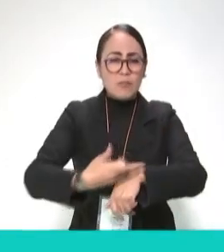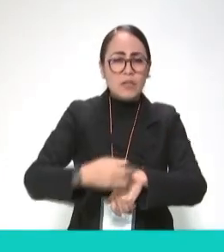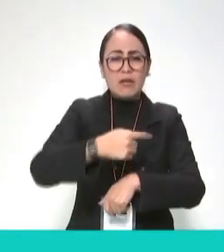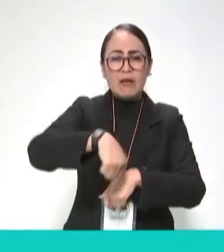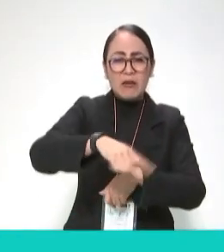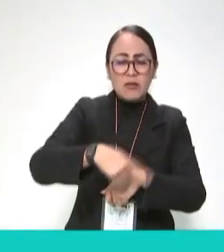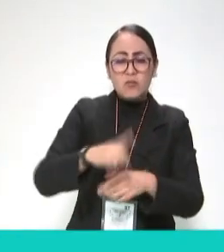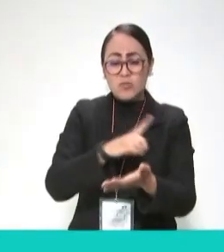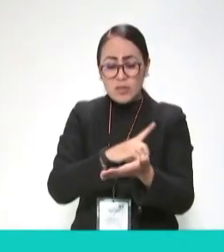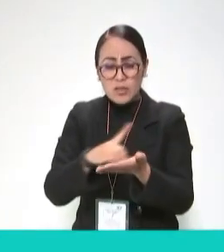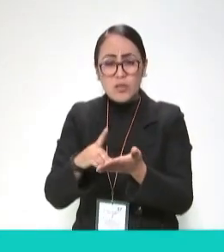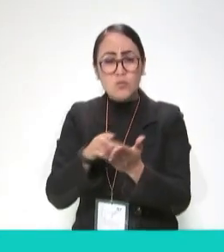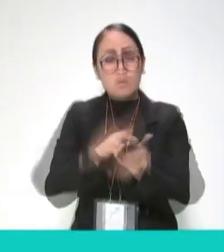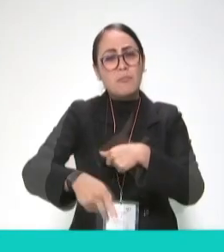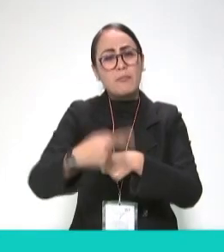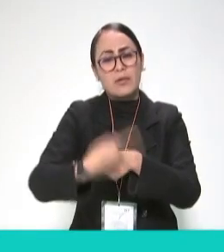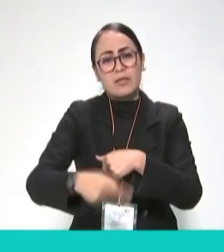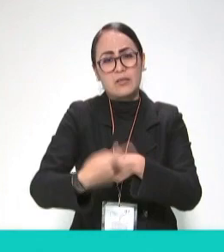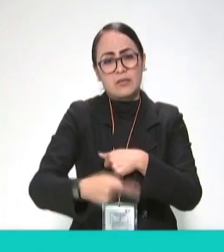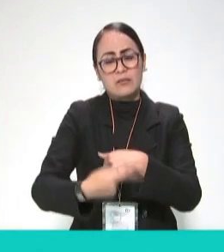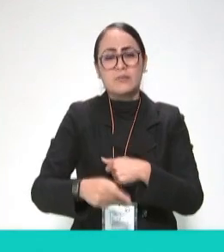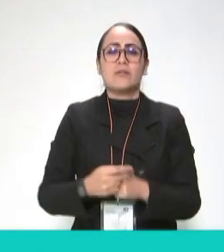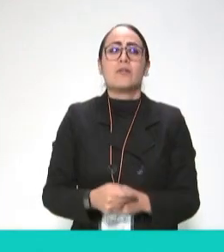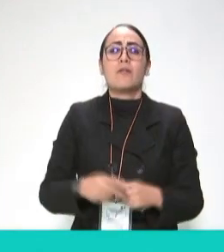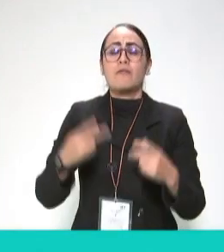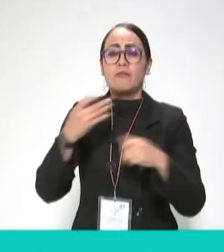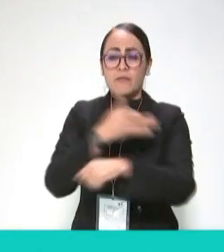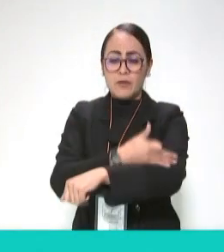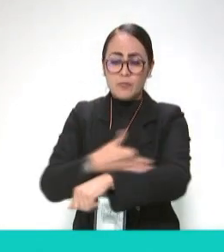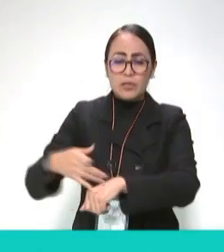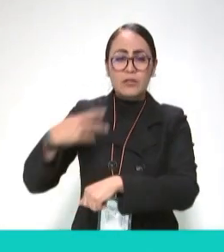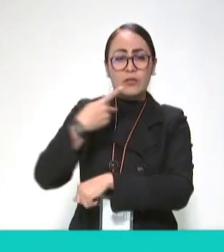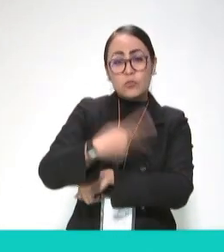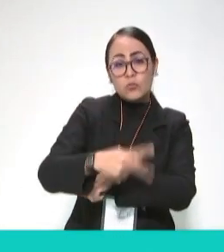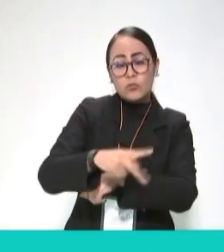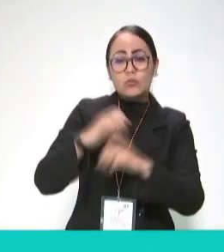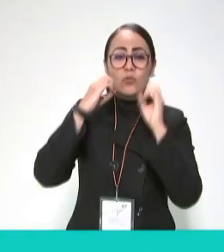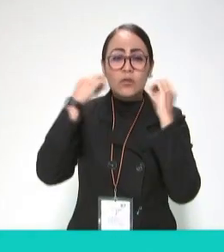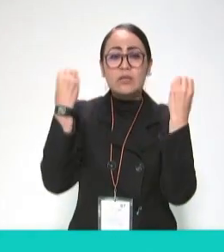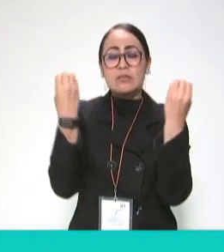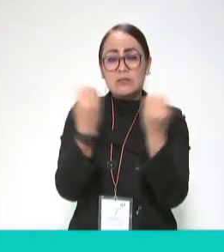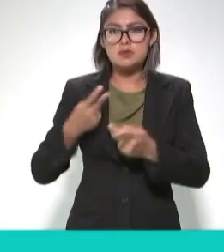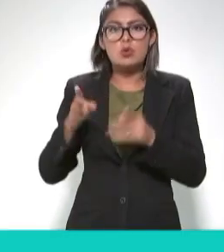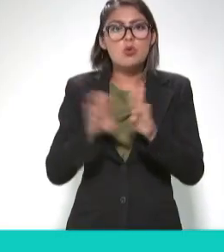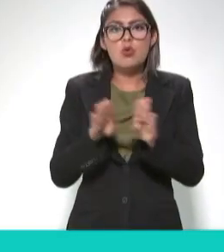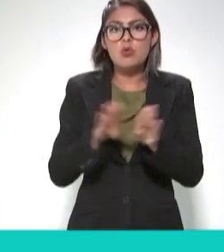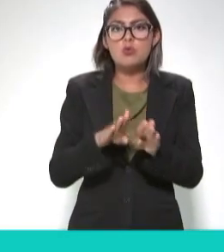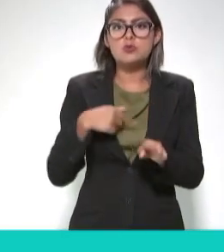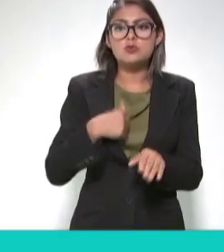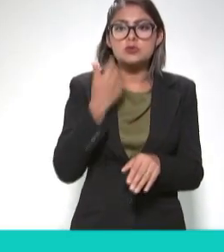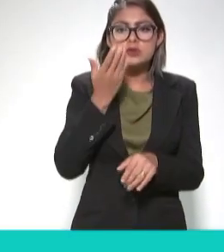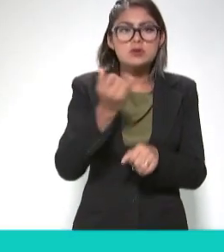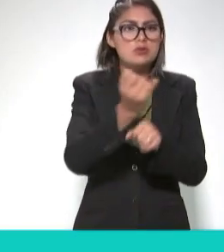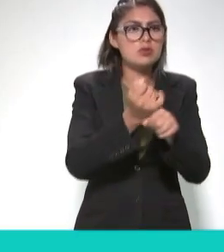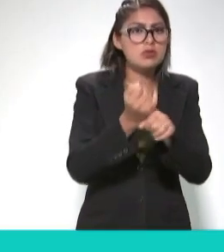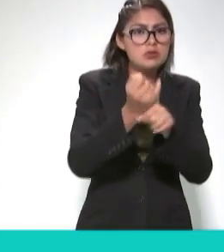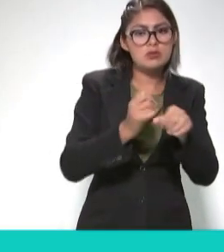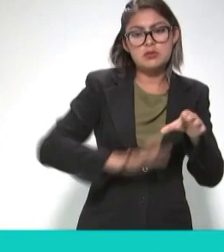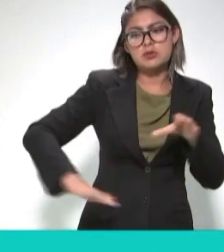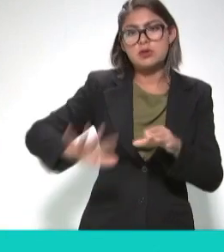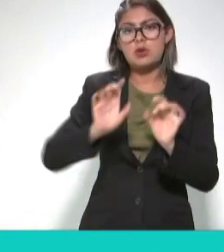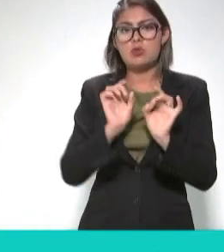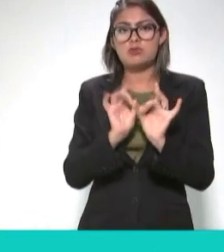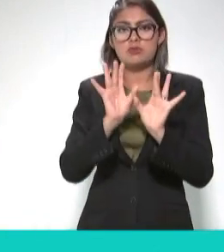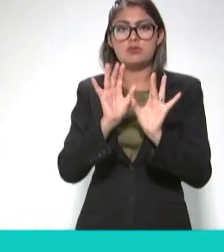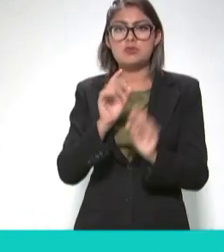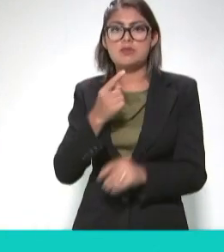y le instruyó a realizar una búsqueda exhaustiva de la información en todas las unidades administrativas competentes con el fin de proporcionar los documentos que den cuenta